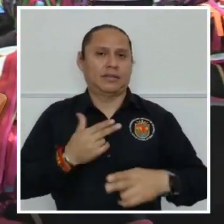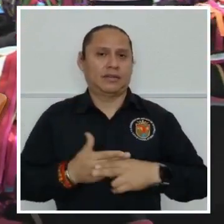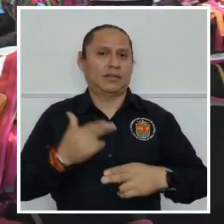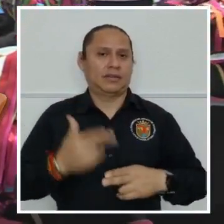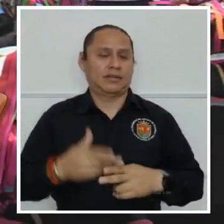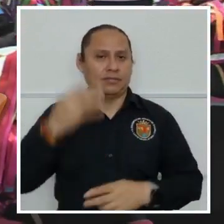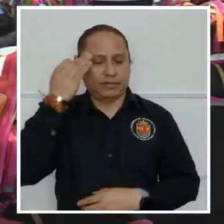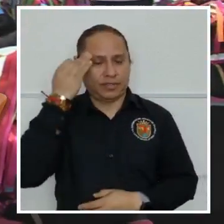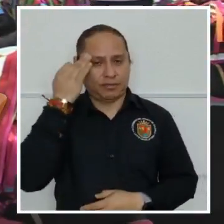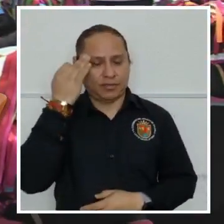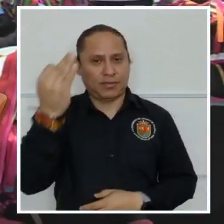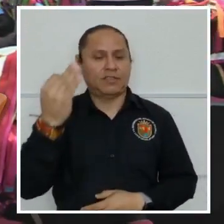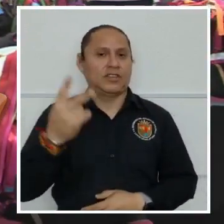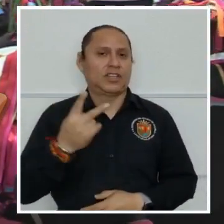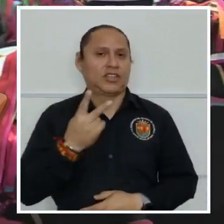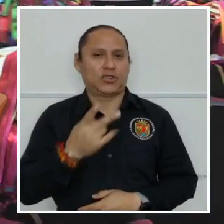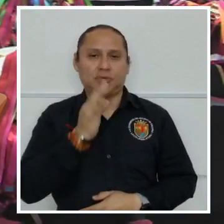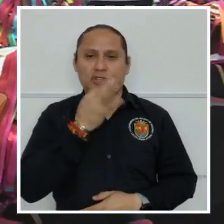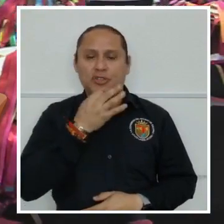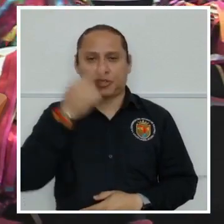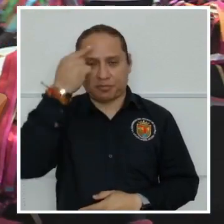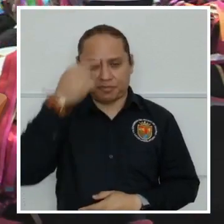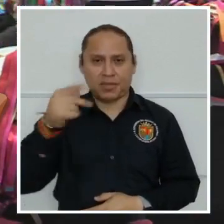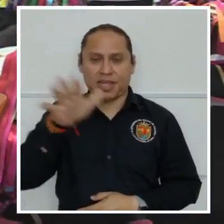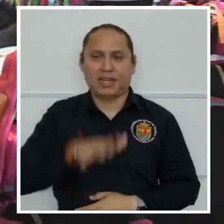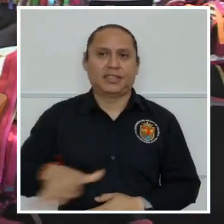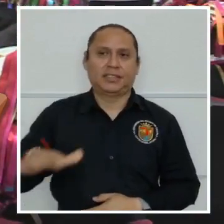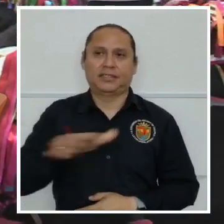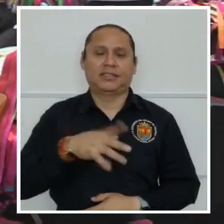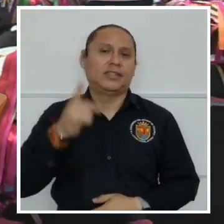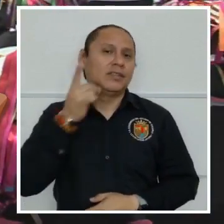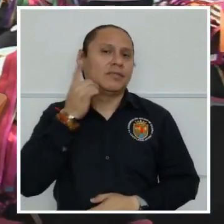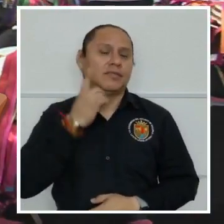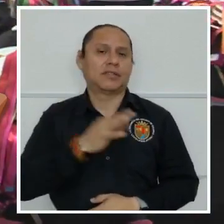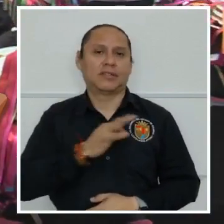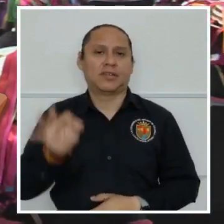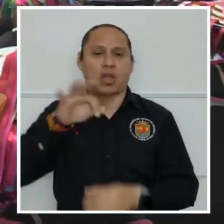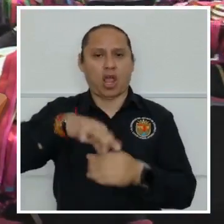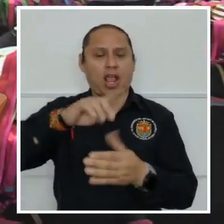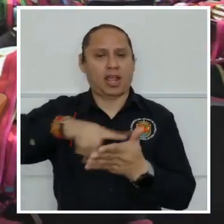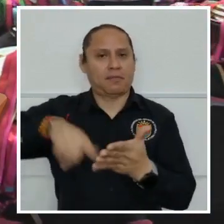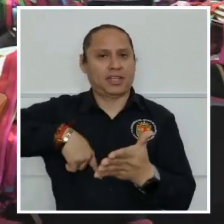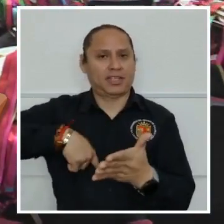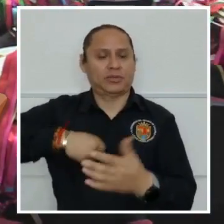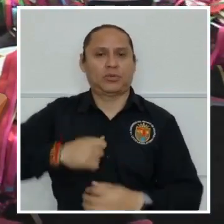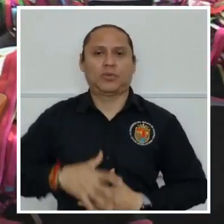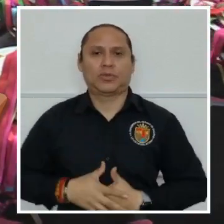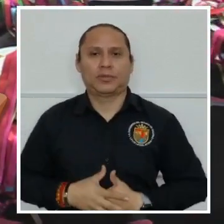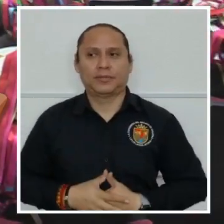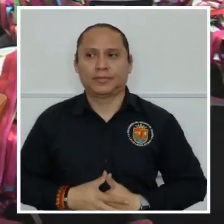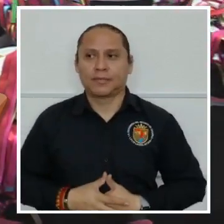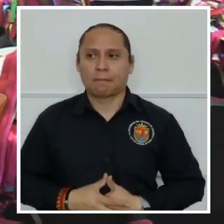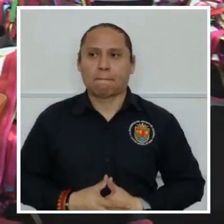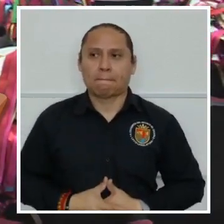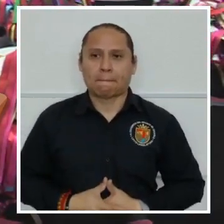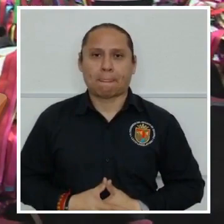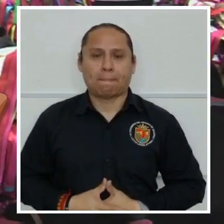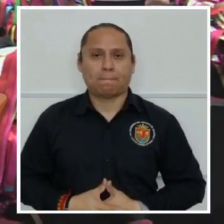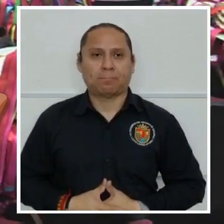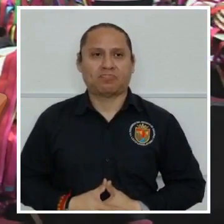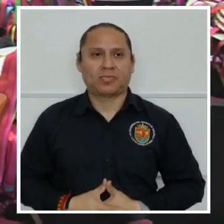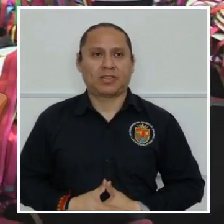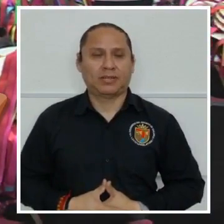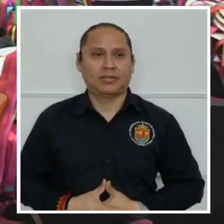sistema electrónico hasta por un tiempo máximo de 2 minutos para que las diputadas y los diputados emitan su voto.